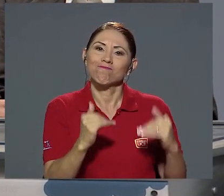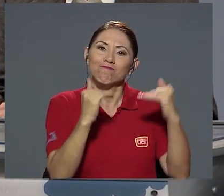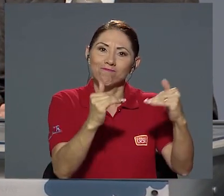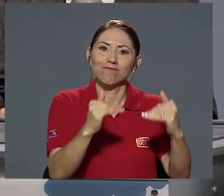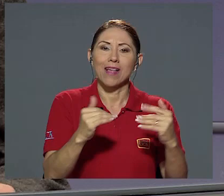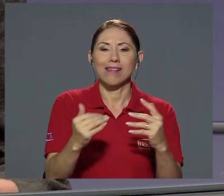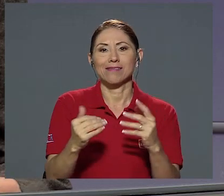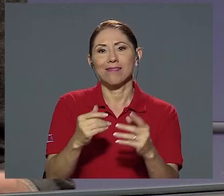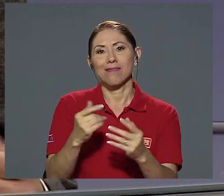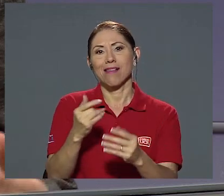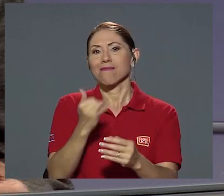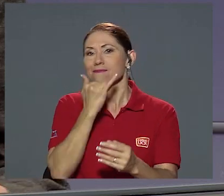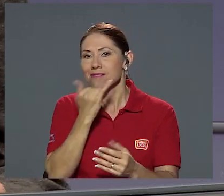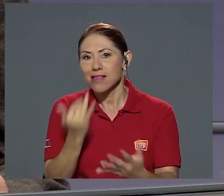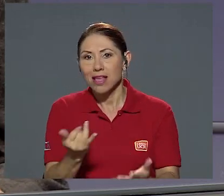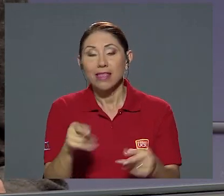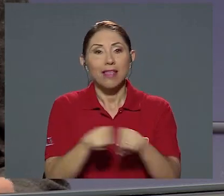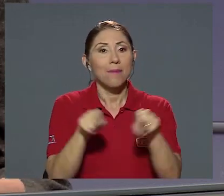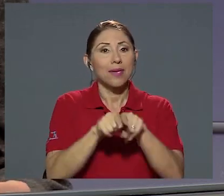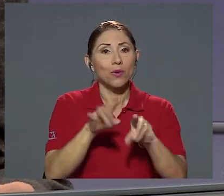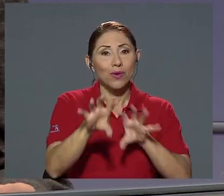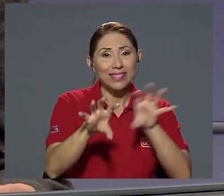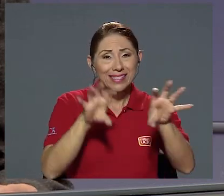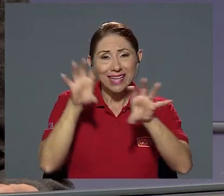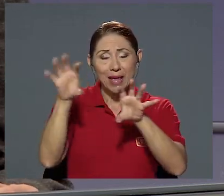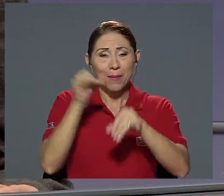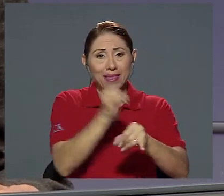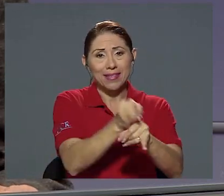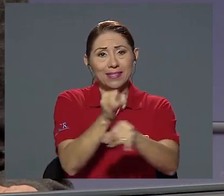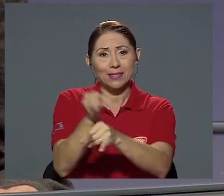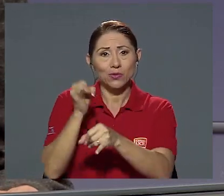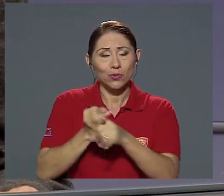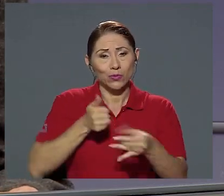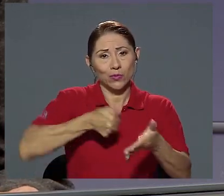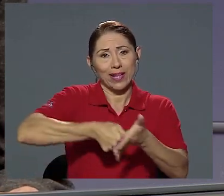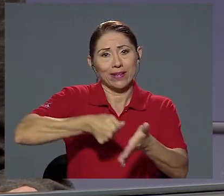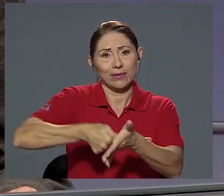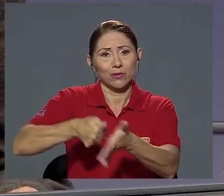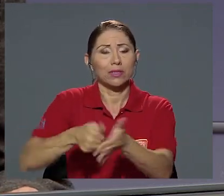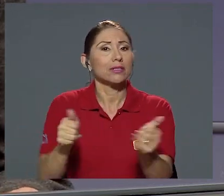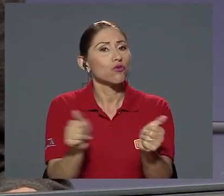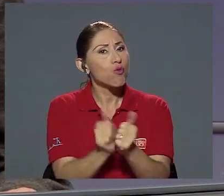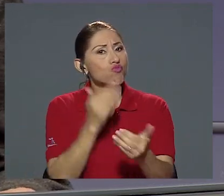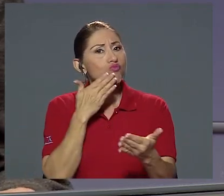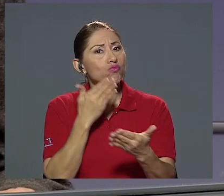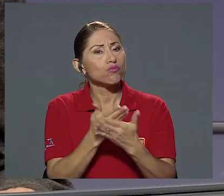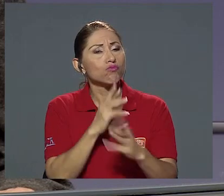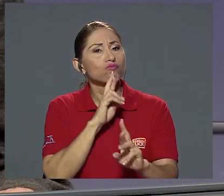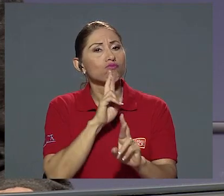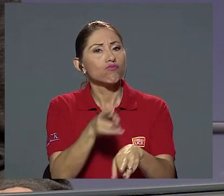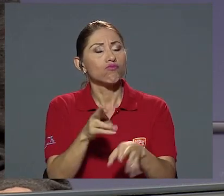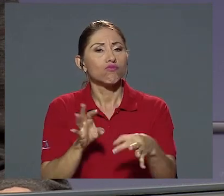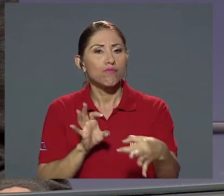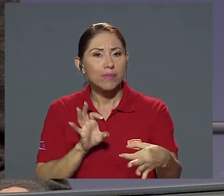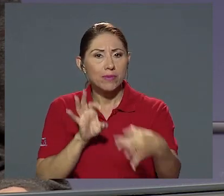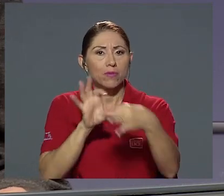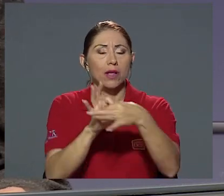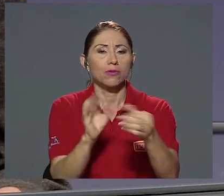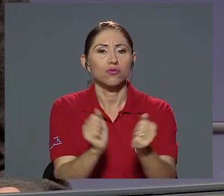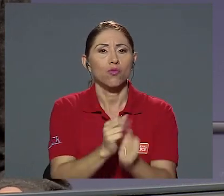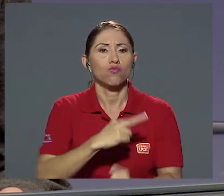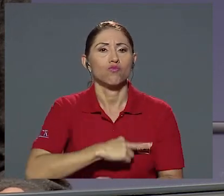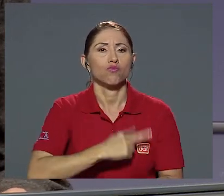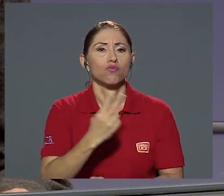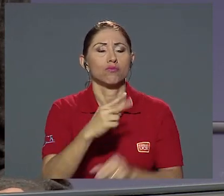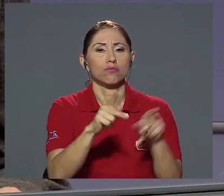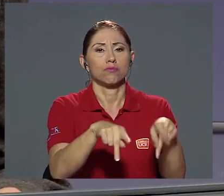esquemas de seguridad electoral, es decir, de instituciones electorales que den resultados óptimos y vinculados con la voluntad